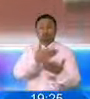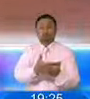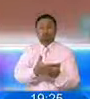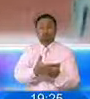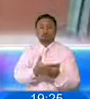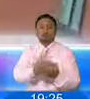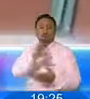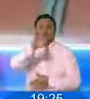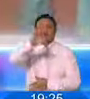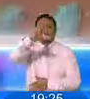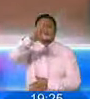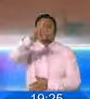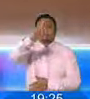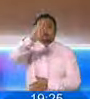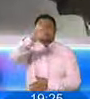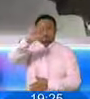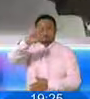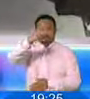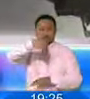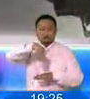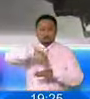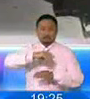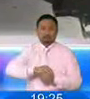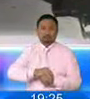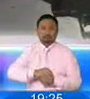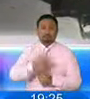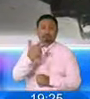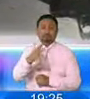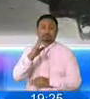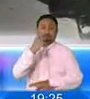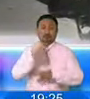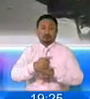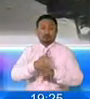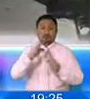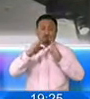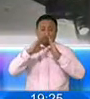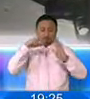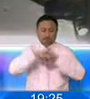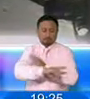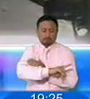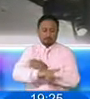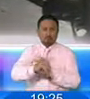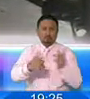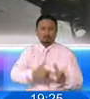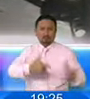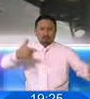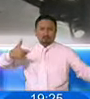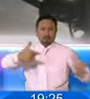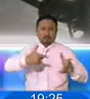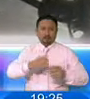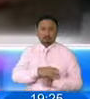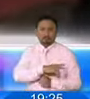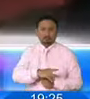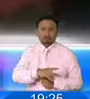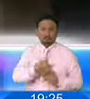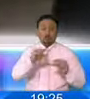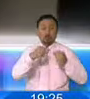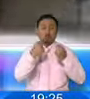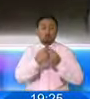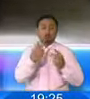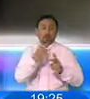hasta Flavio Alfaro, provincia de Manabí. 3 órdenes de allanamiento en busca de armamento de grueso calibre en la mira de una supuesta